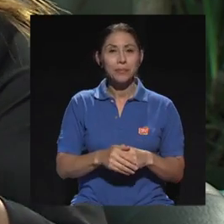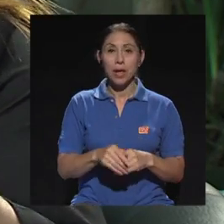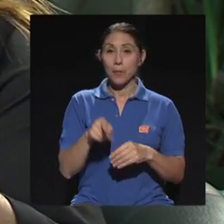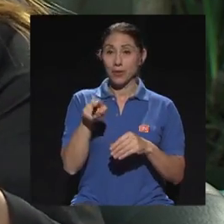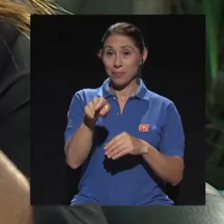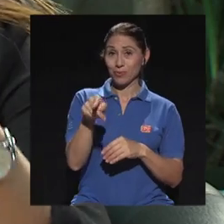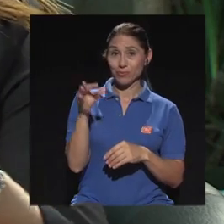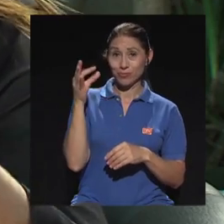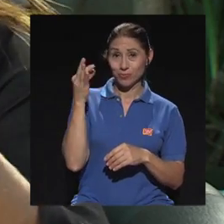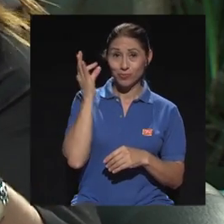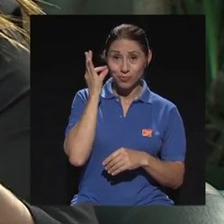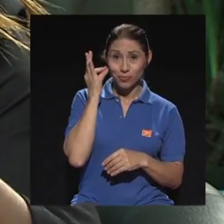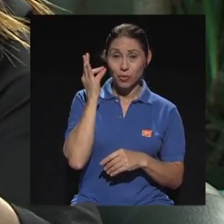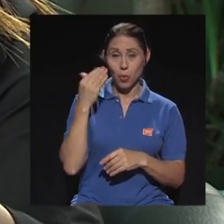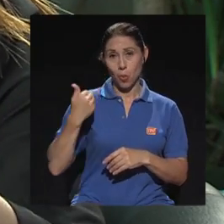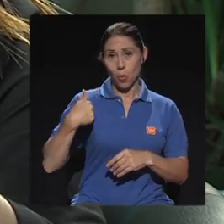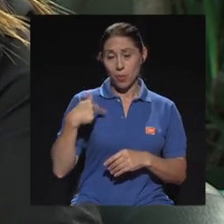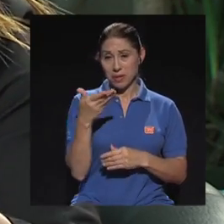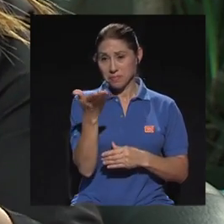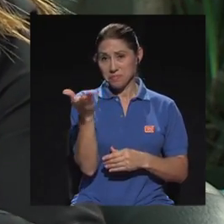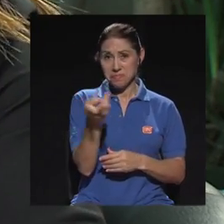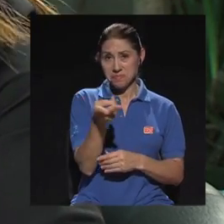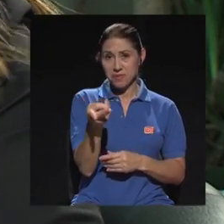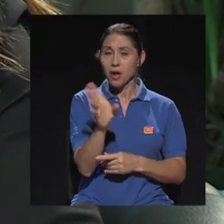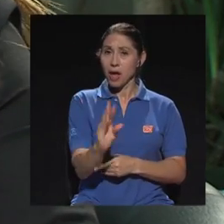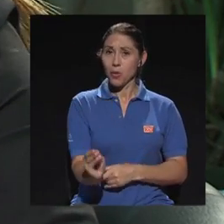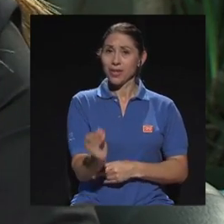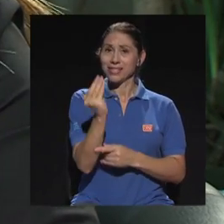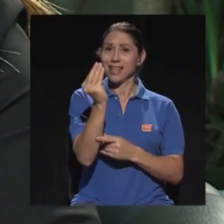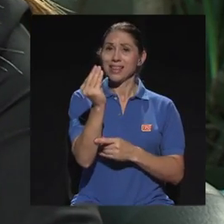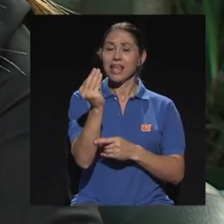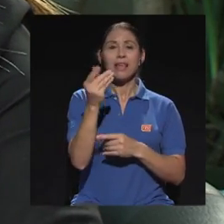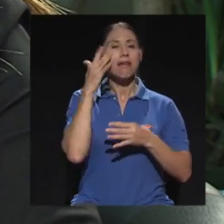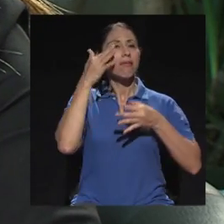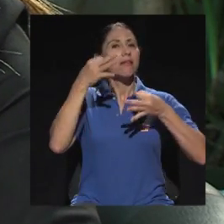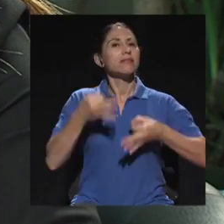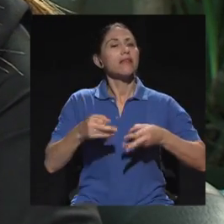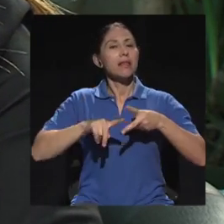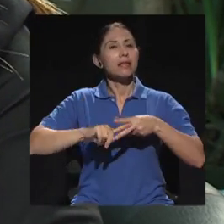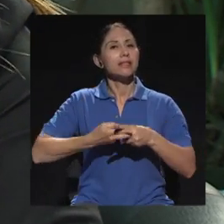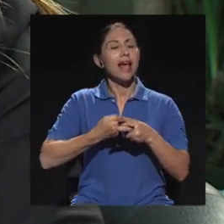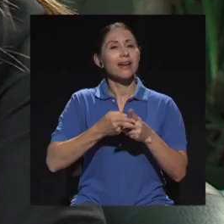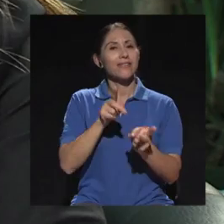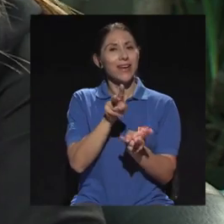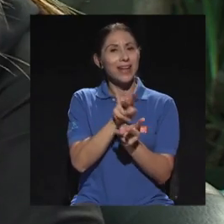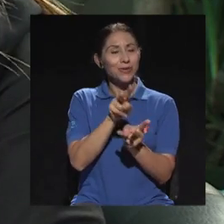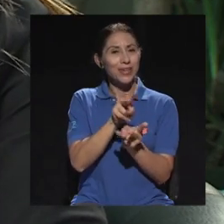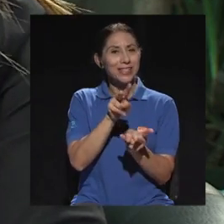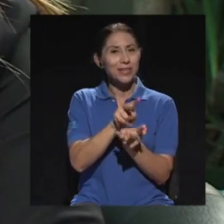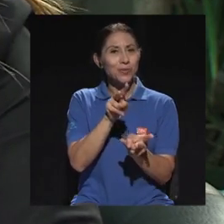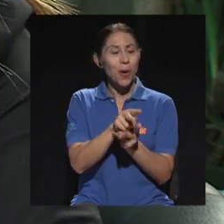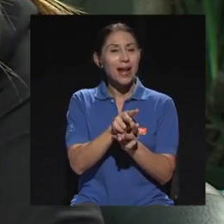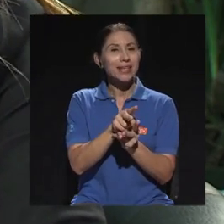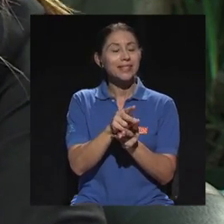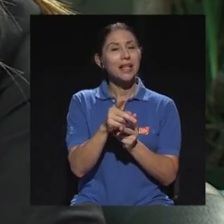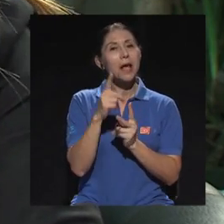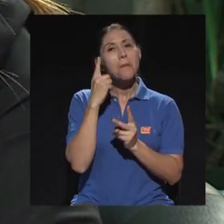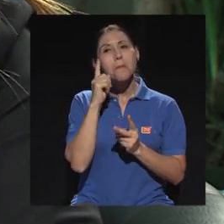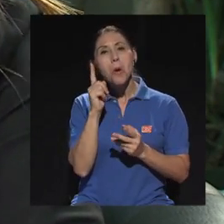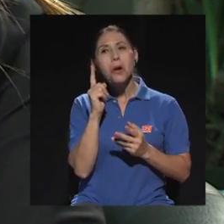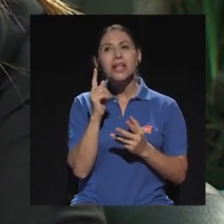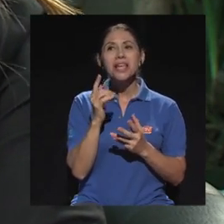o esta adolescente que también decide tomar y iniciar las relaciones sexuales por manera, una decisión como usted mencionaba,